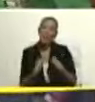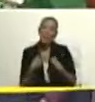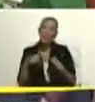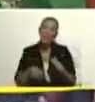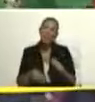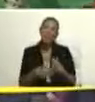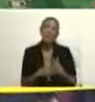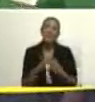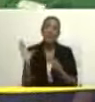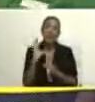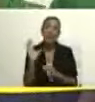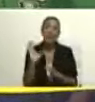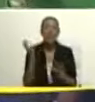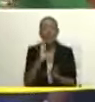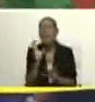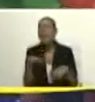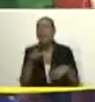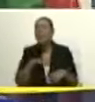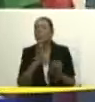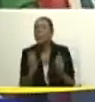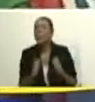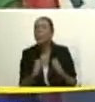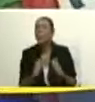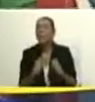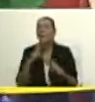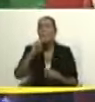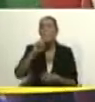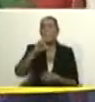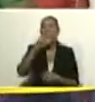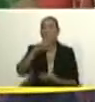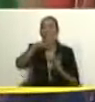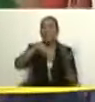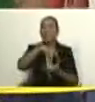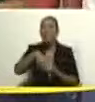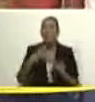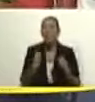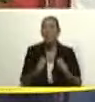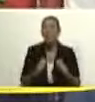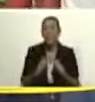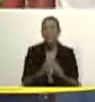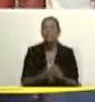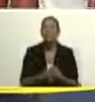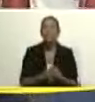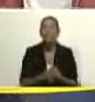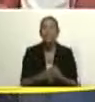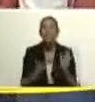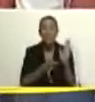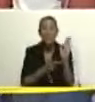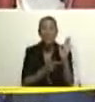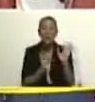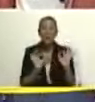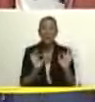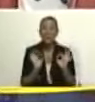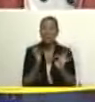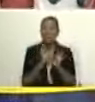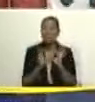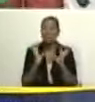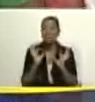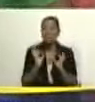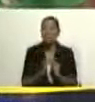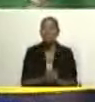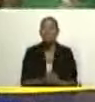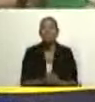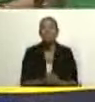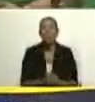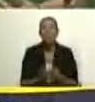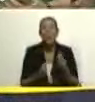Tuy. Correcto. ¿Qué parte de Caracas? 23 de enero. 23 de enero. Parroquia gloriosa, bueno. Perfecto. Mira,